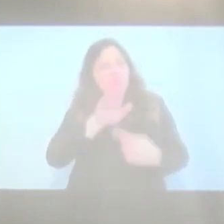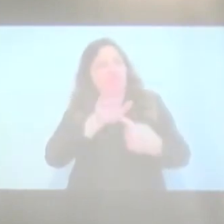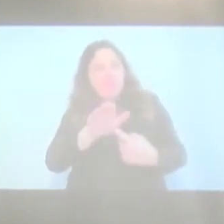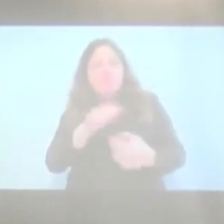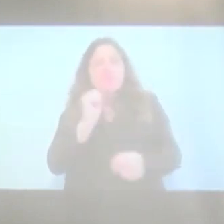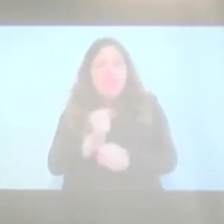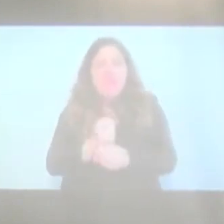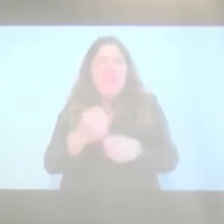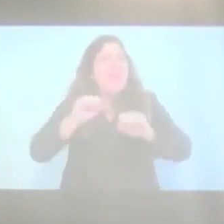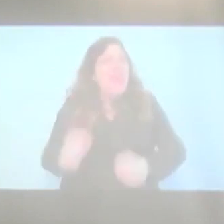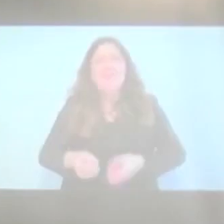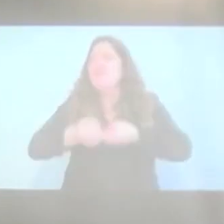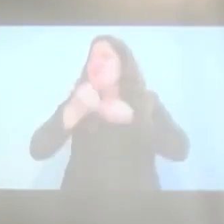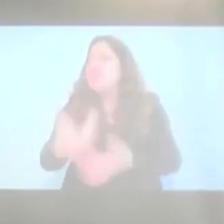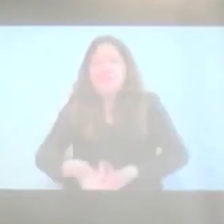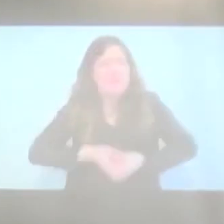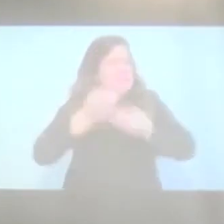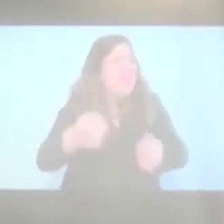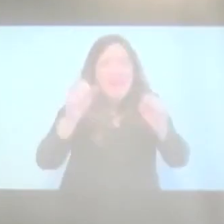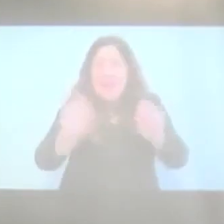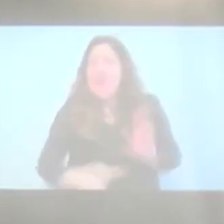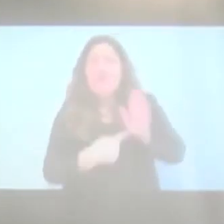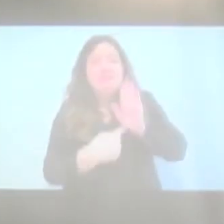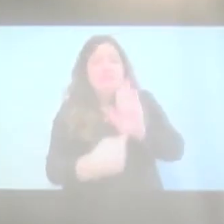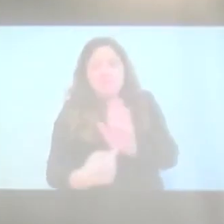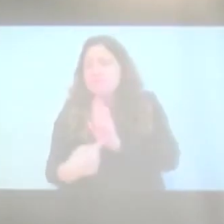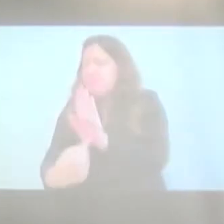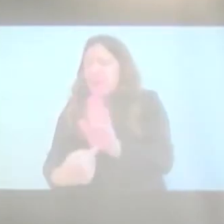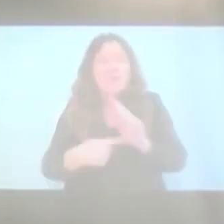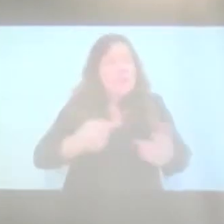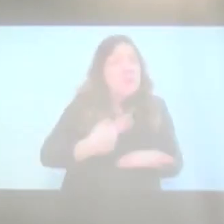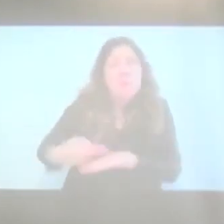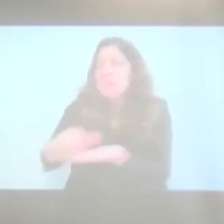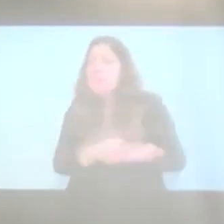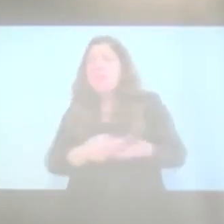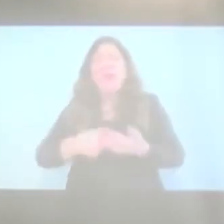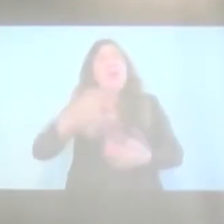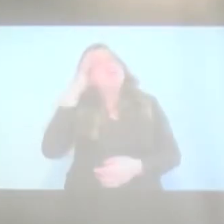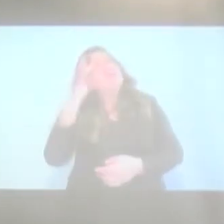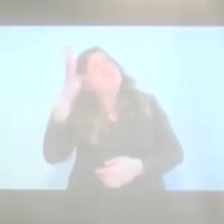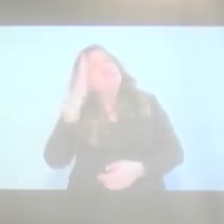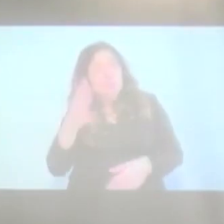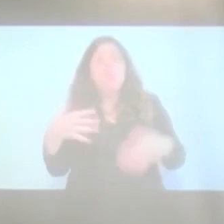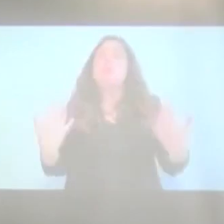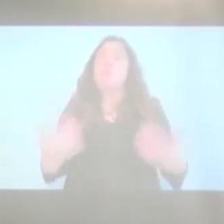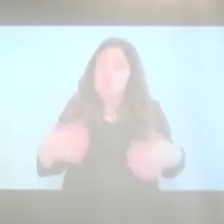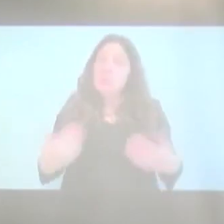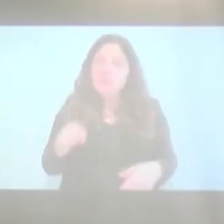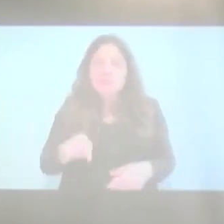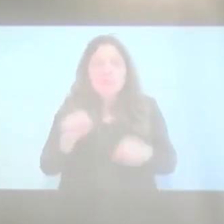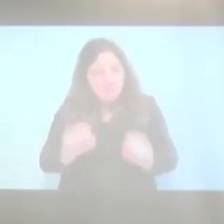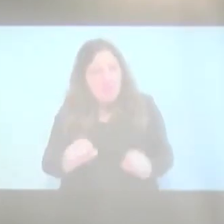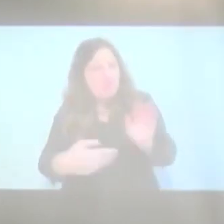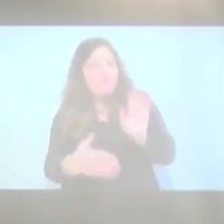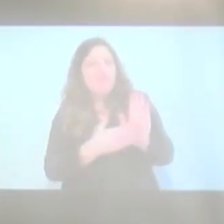que decir, hay mucho que mostrar, hay mucho que reflexionar, que debatir. Creo que eso es algo que quedó bastante en evidencia